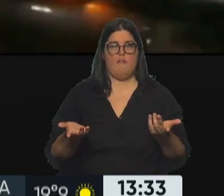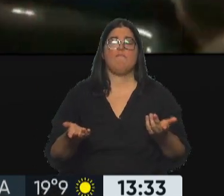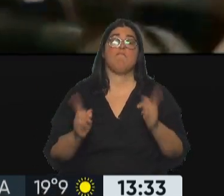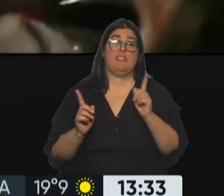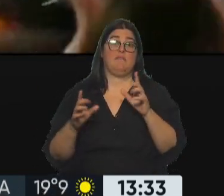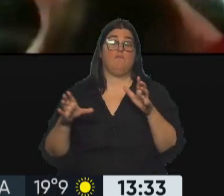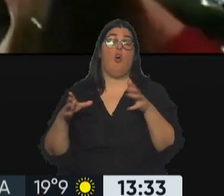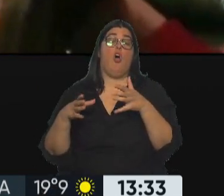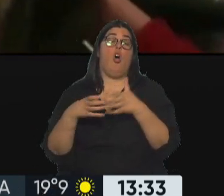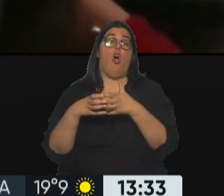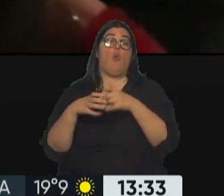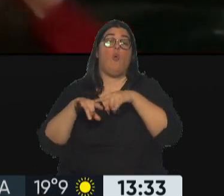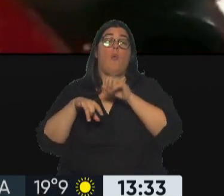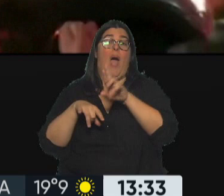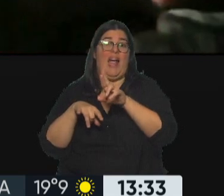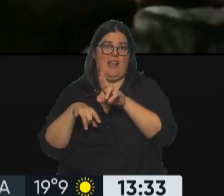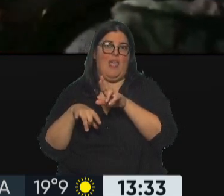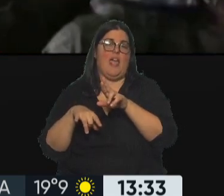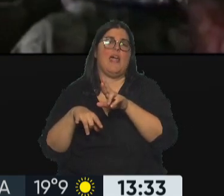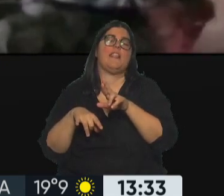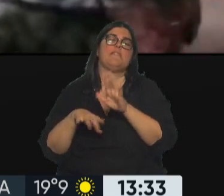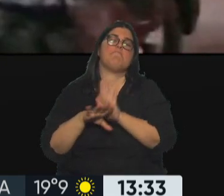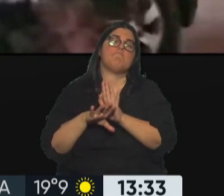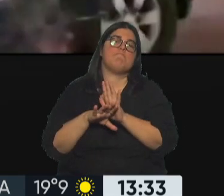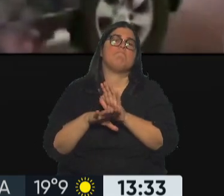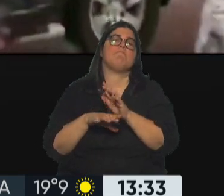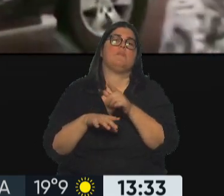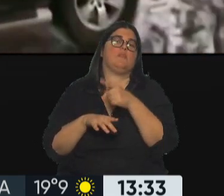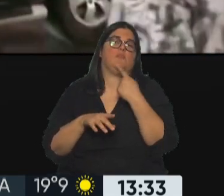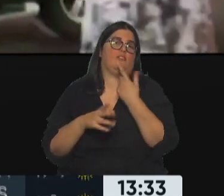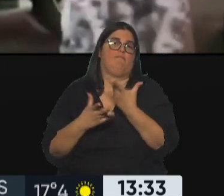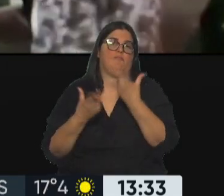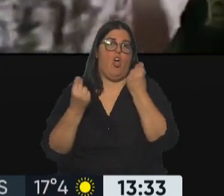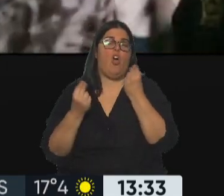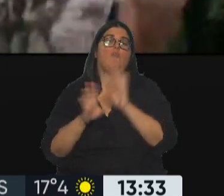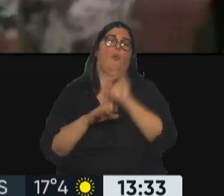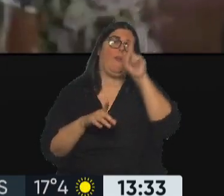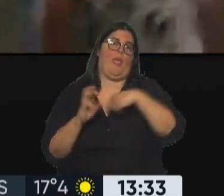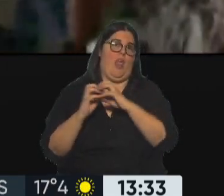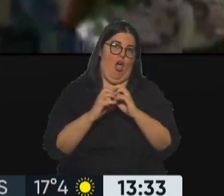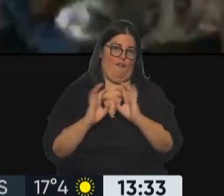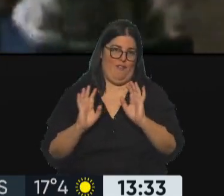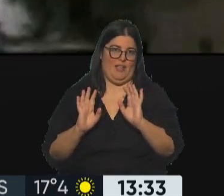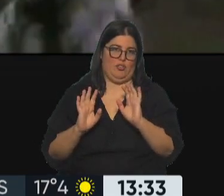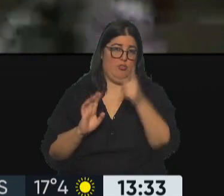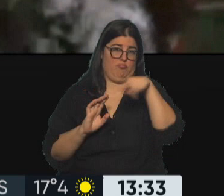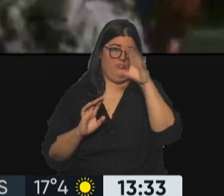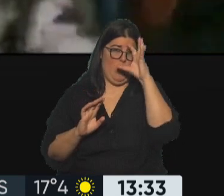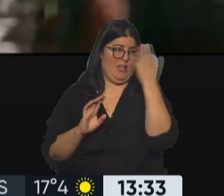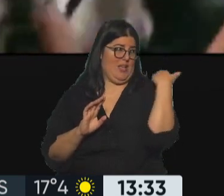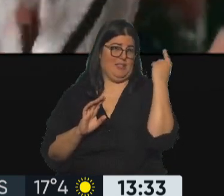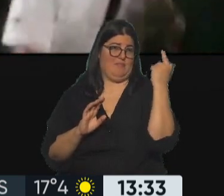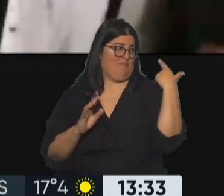Prigozhin ahí habría sido decisiva, se habría negado, habría desatado ese conflicto que, recordemos, hasta hace poco